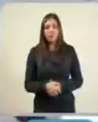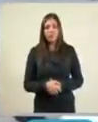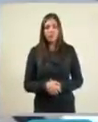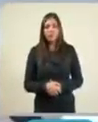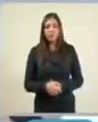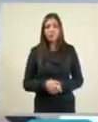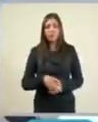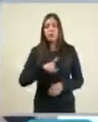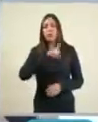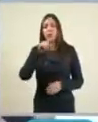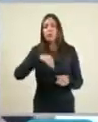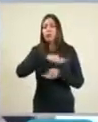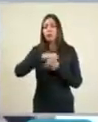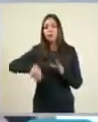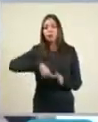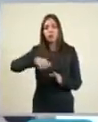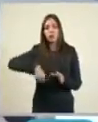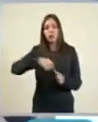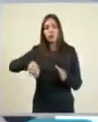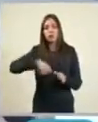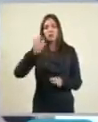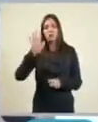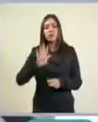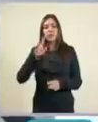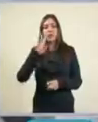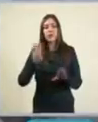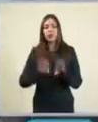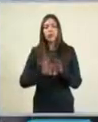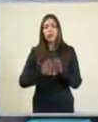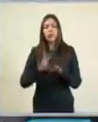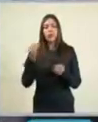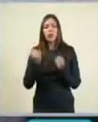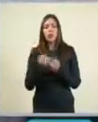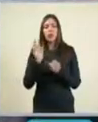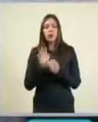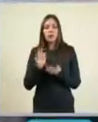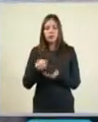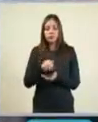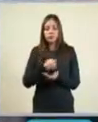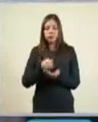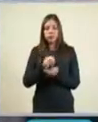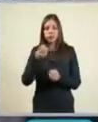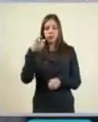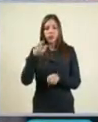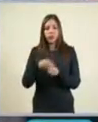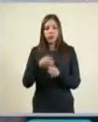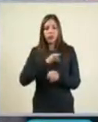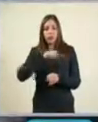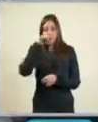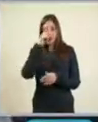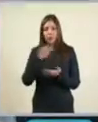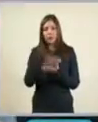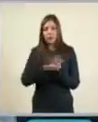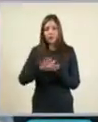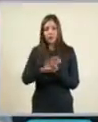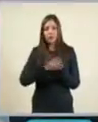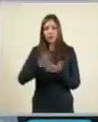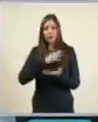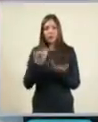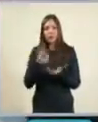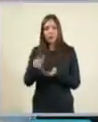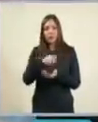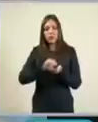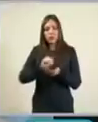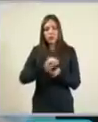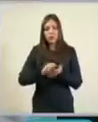comenzar a integrarlo todo. Nos tiene que quedar una especie como de mezcla homogénea y fácil de Y manejar. con eso se empiezan a hacer las